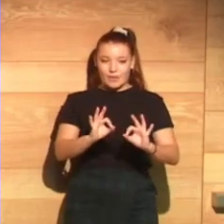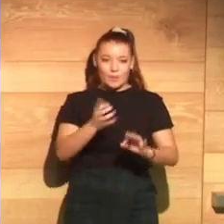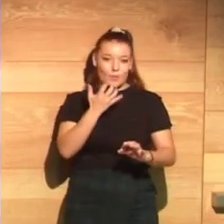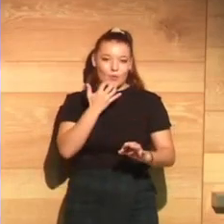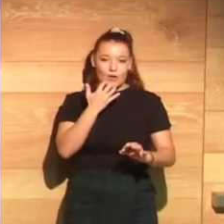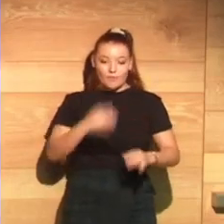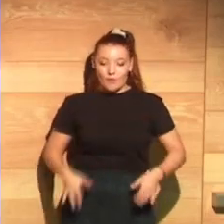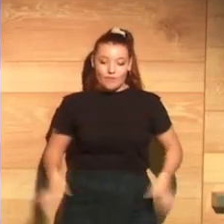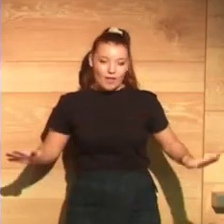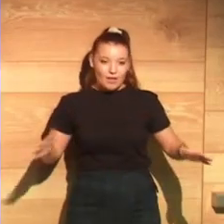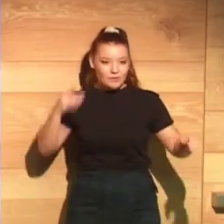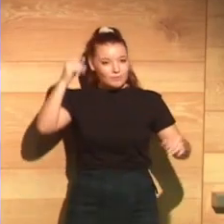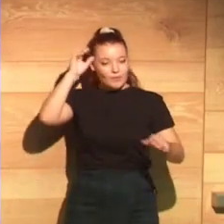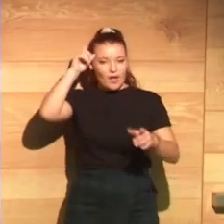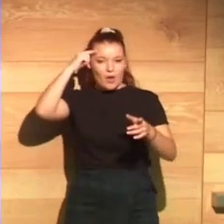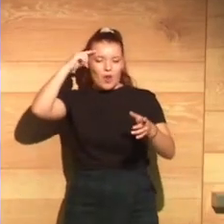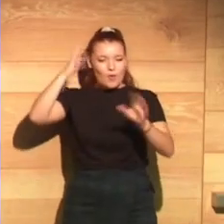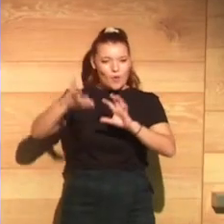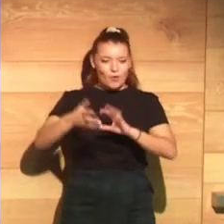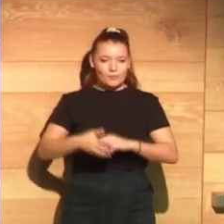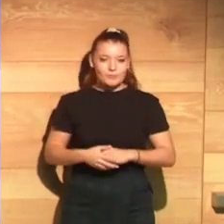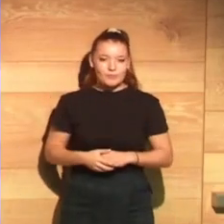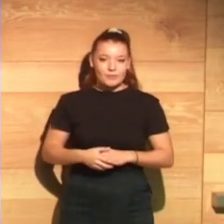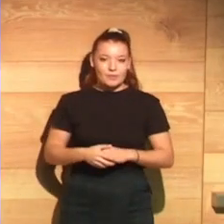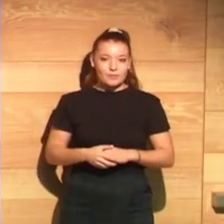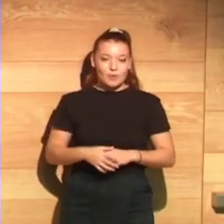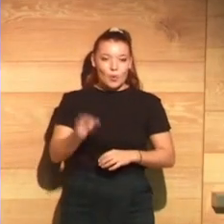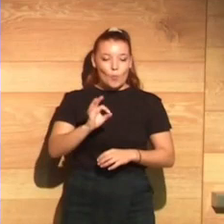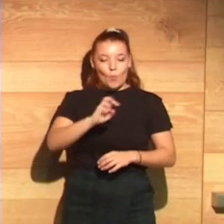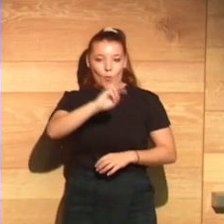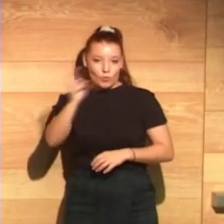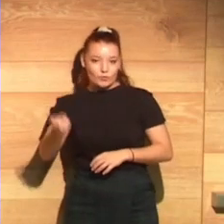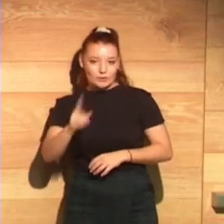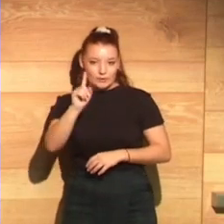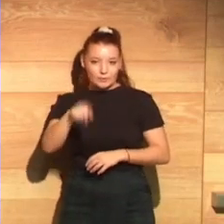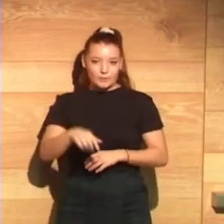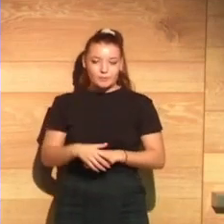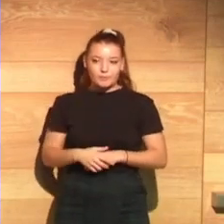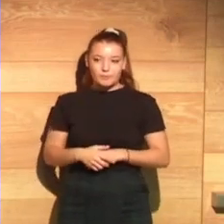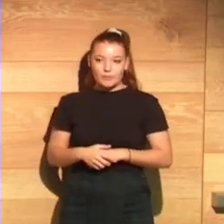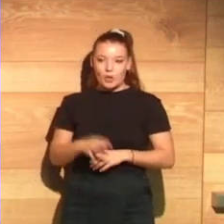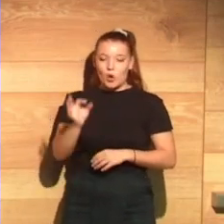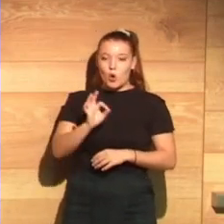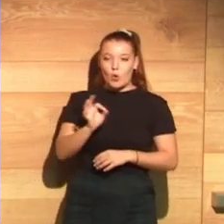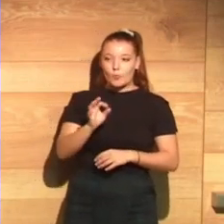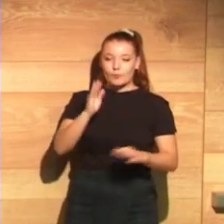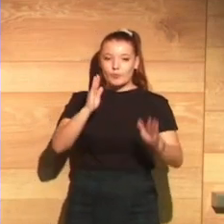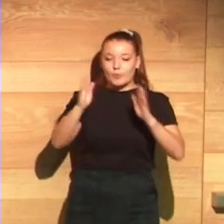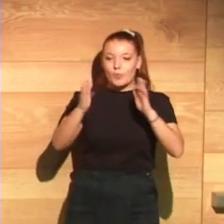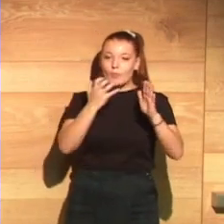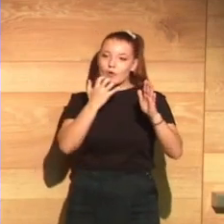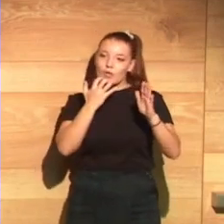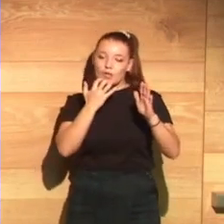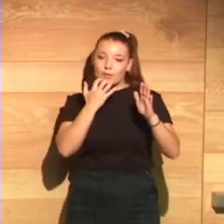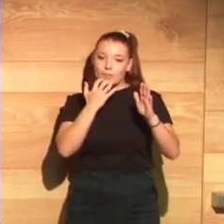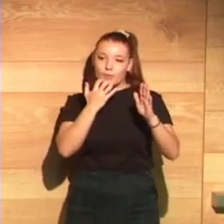con faldas a lo loco, iba a decir. No, la tentación vive arriba, pero bueno, con faldas a lo loco también, pero la de la tentación vive arriba. Sí. O